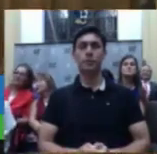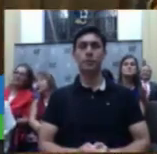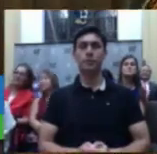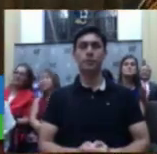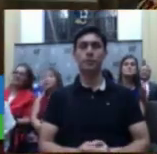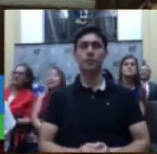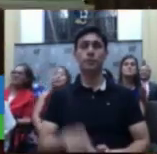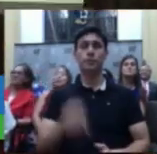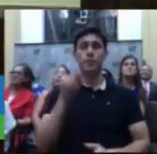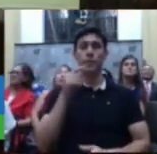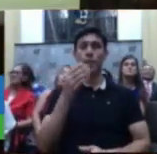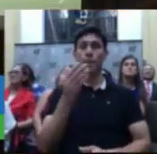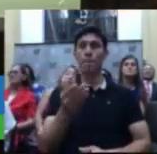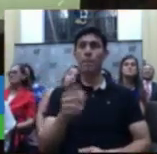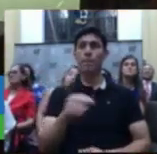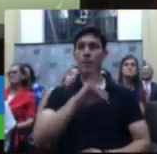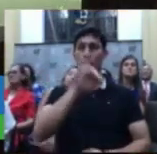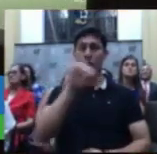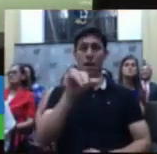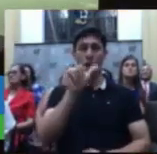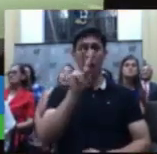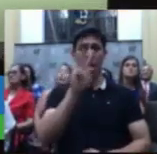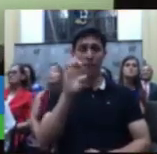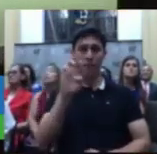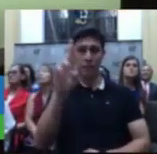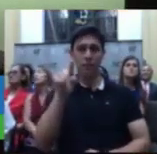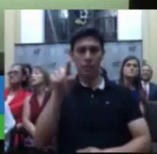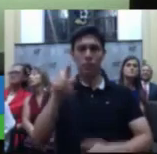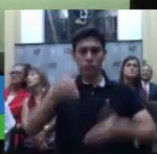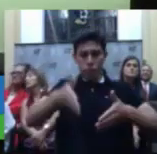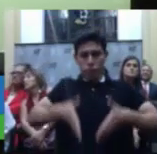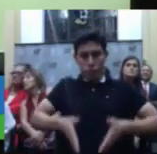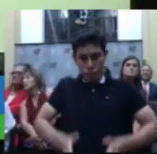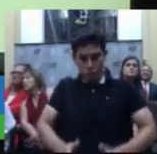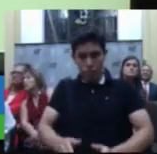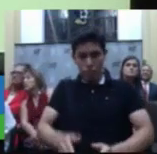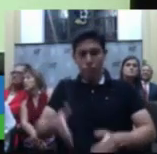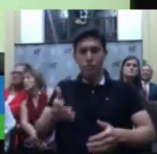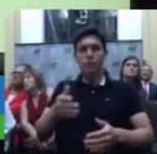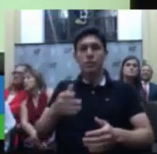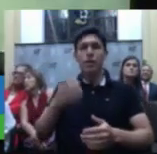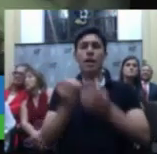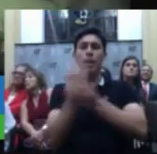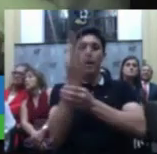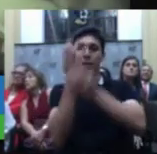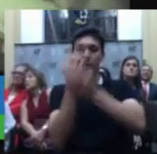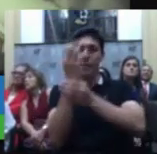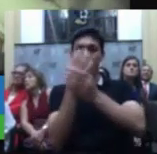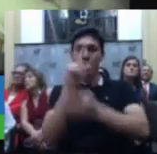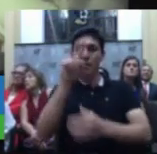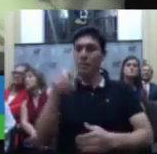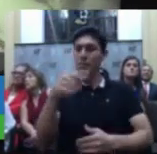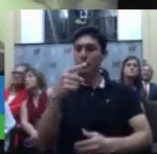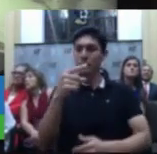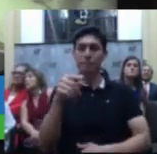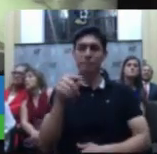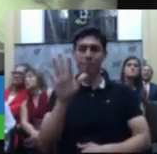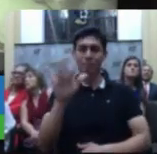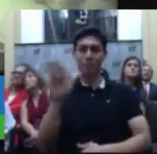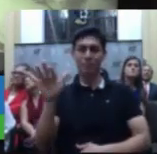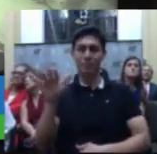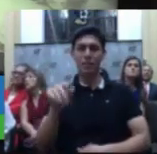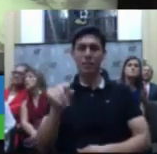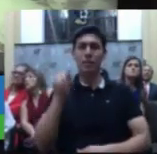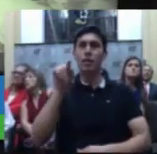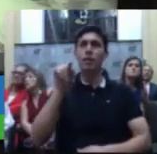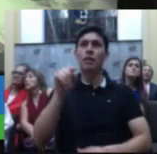Javier de Belaúnde López de Romaña nace en Arequipa el 15 de agosto de 1947. Es hijo de Javier de Belaúnde Ruiz